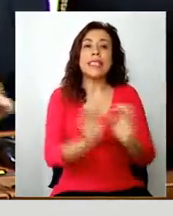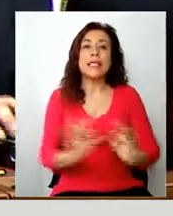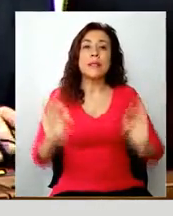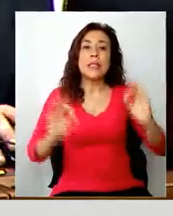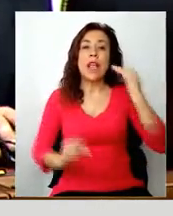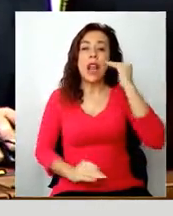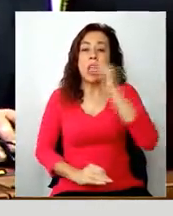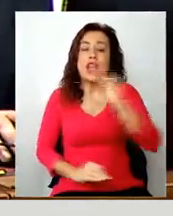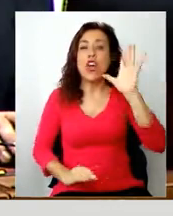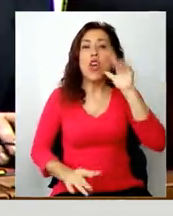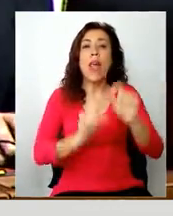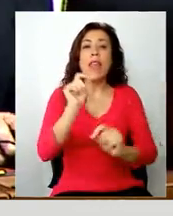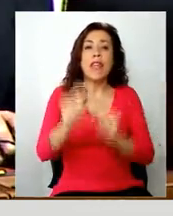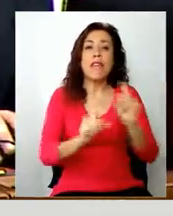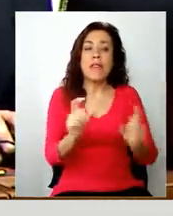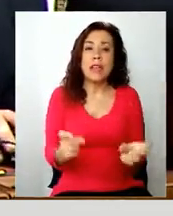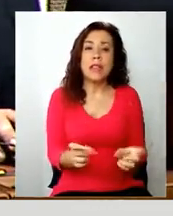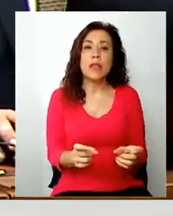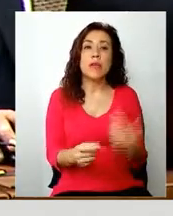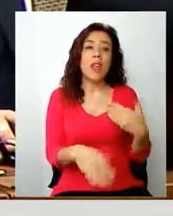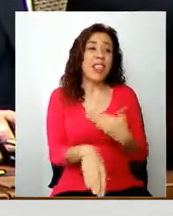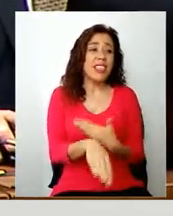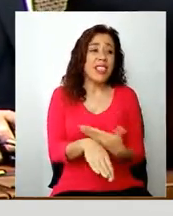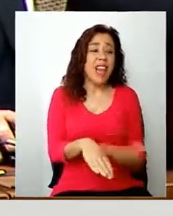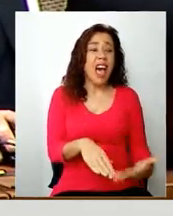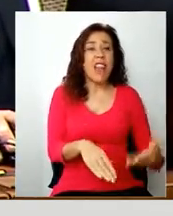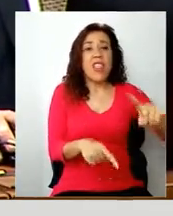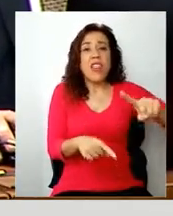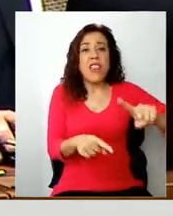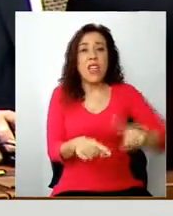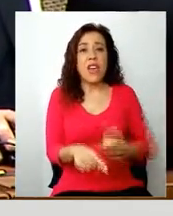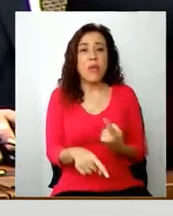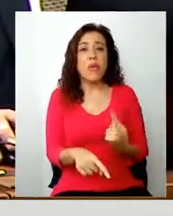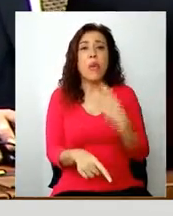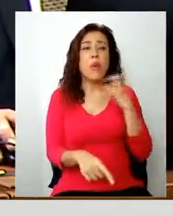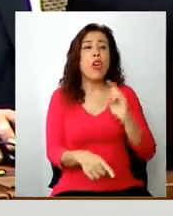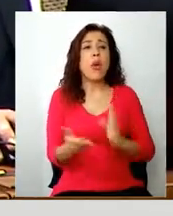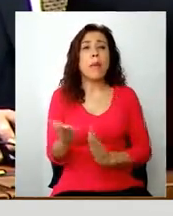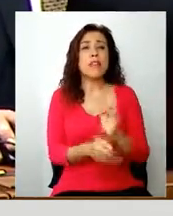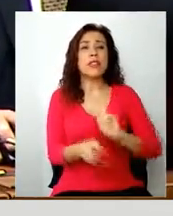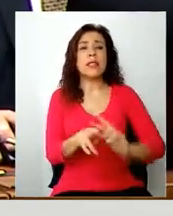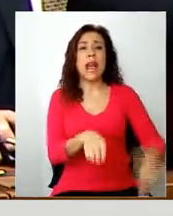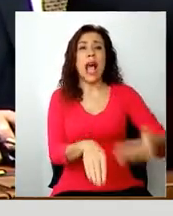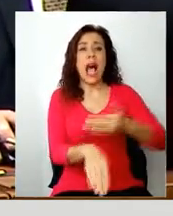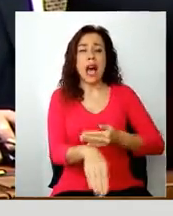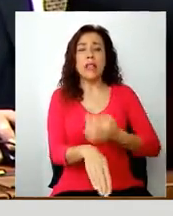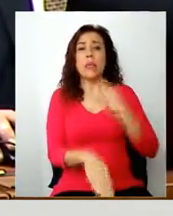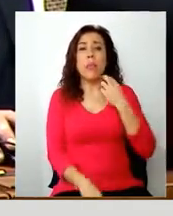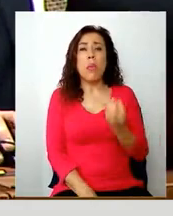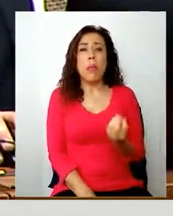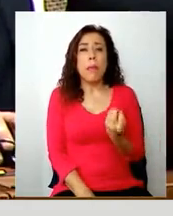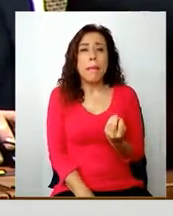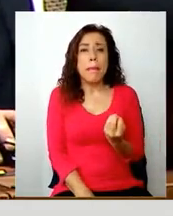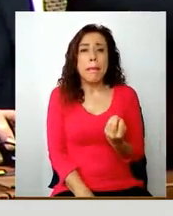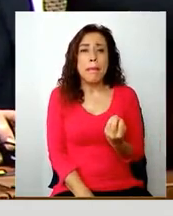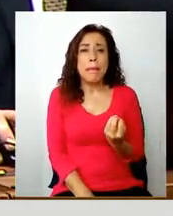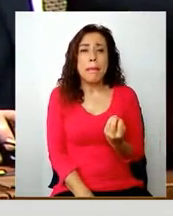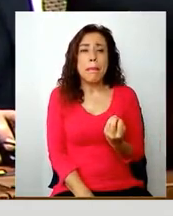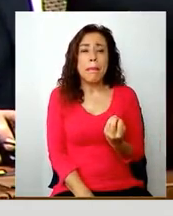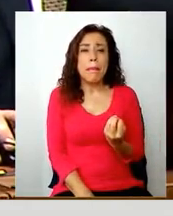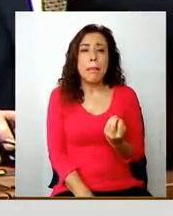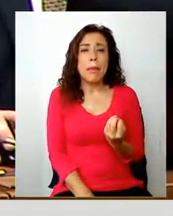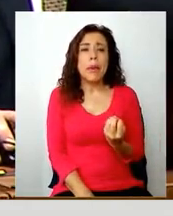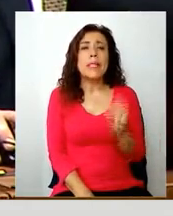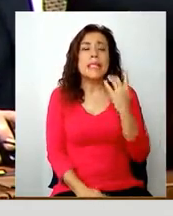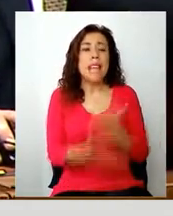pero llegan tarde una vez más por qué no se implementó antes por qué O si tienen acaso respaldo científico